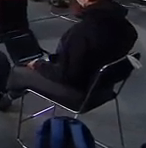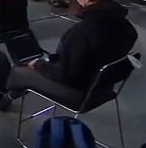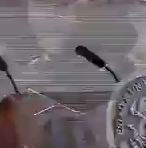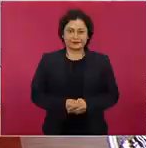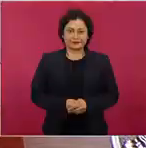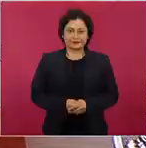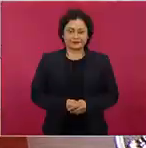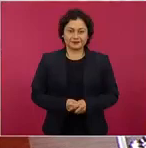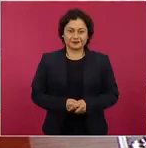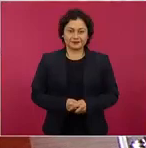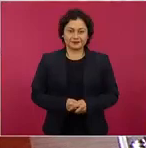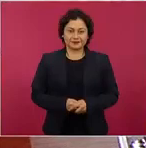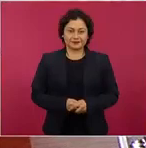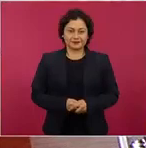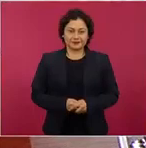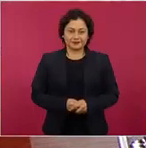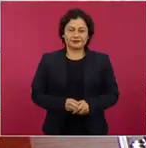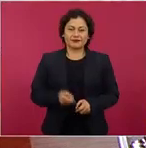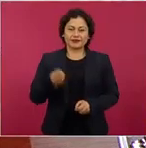del periodicazo.